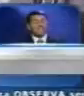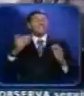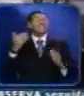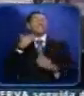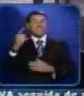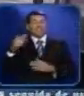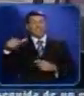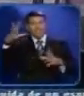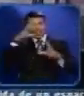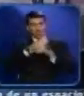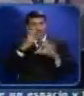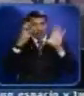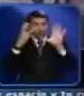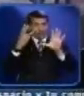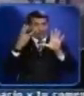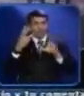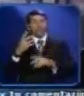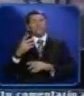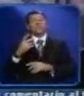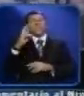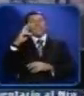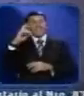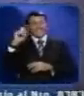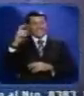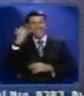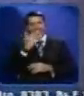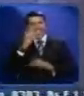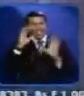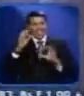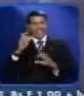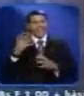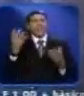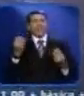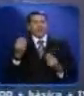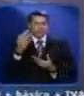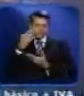noche a las 8 de la noche por su RCTV Internacional. Nayeli Villarreal, El Observador.